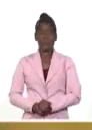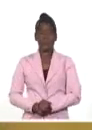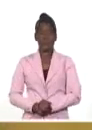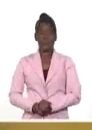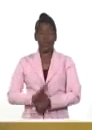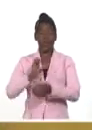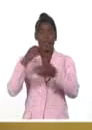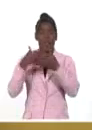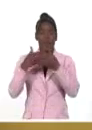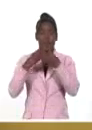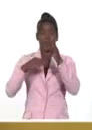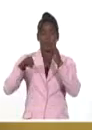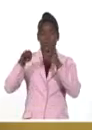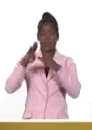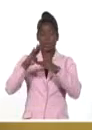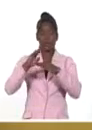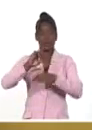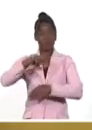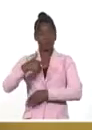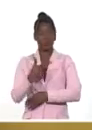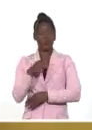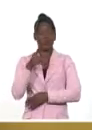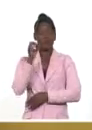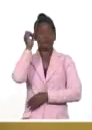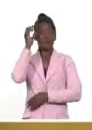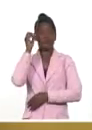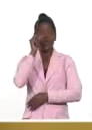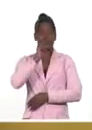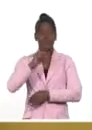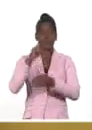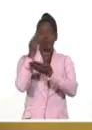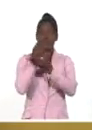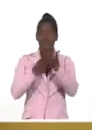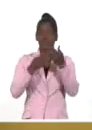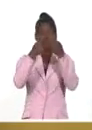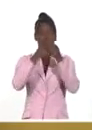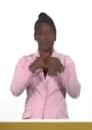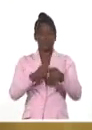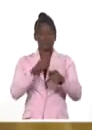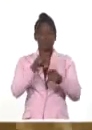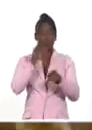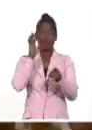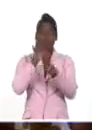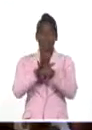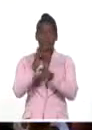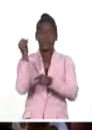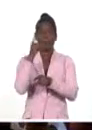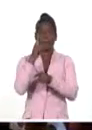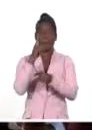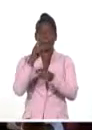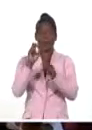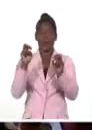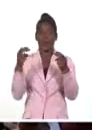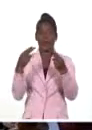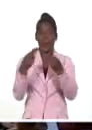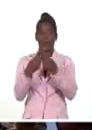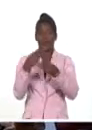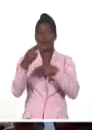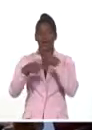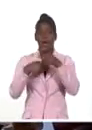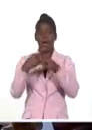empresa del Ministerio de Cultura que representa a creadores de las artes plásticas y aplicadas, participa en el primer foro cabal que se desarrolla en Expo